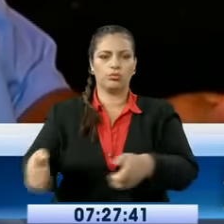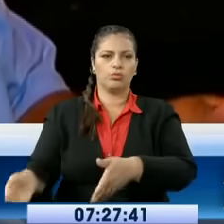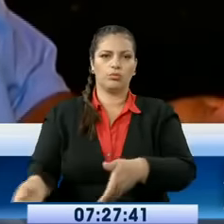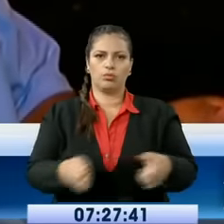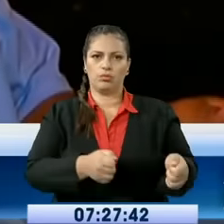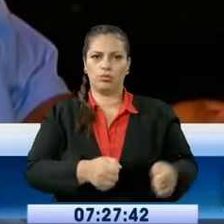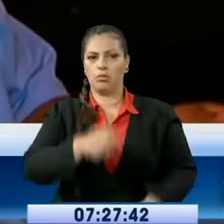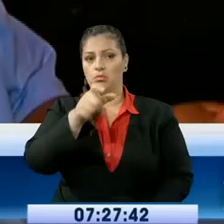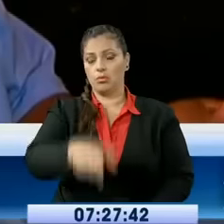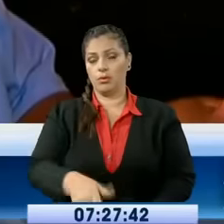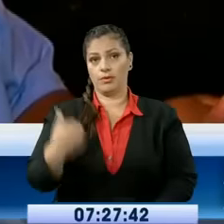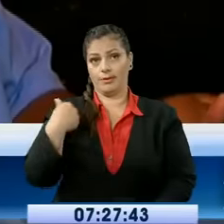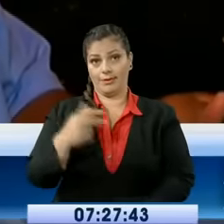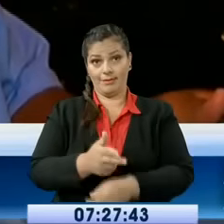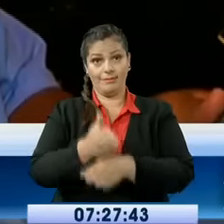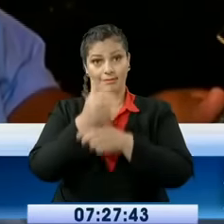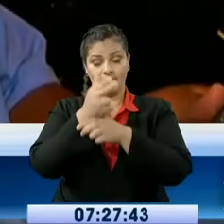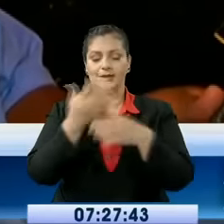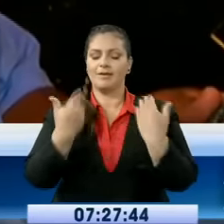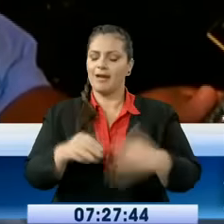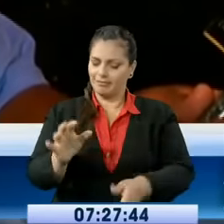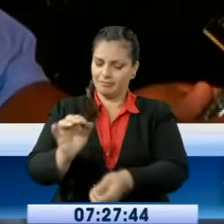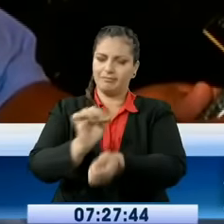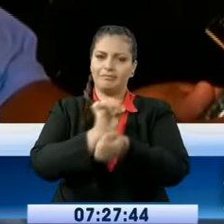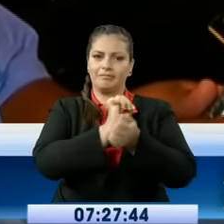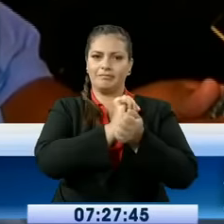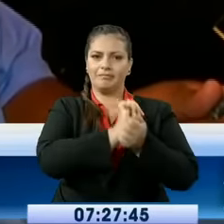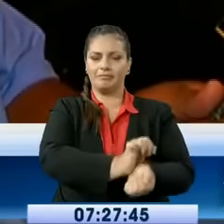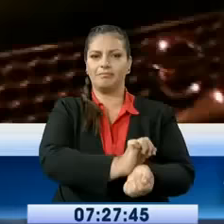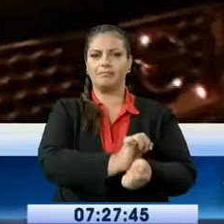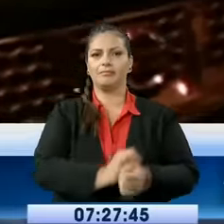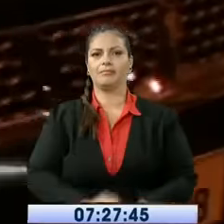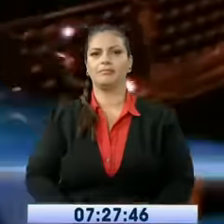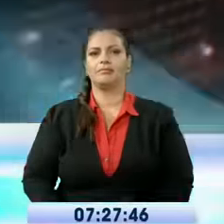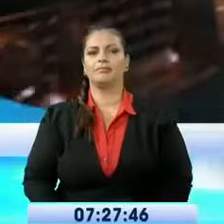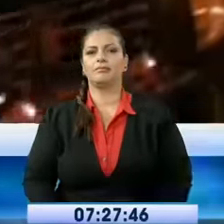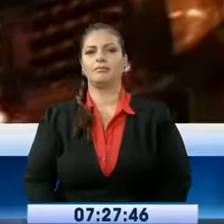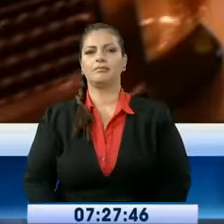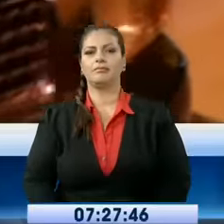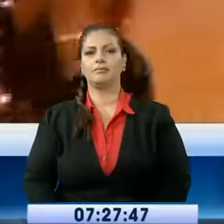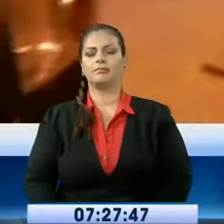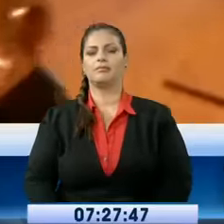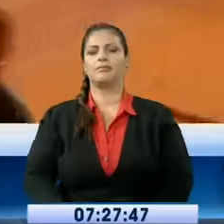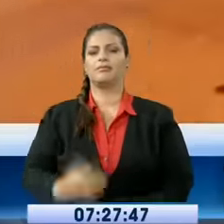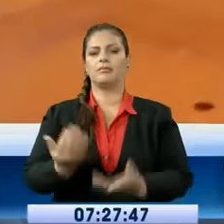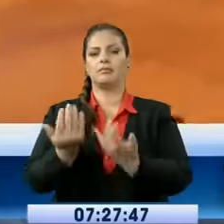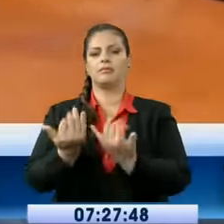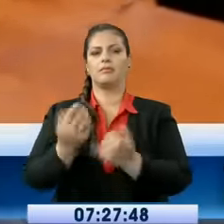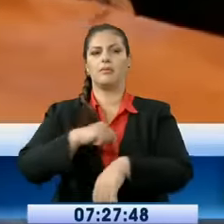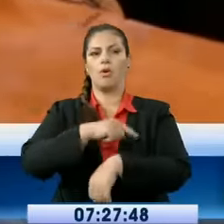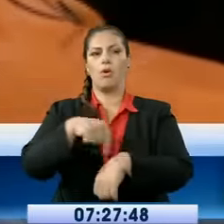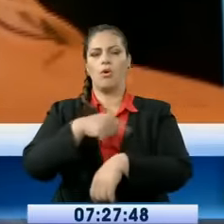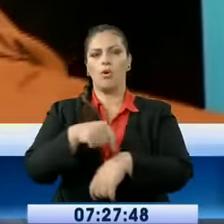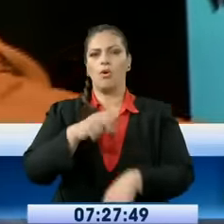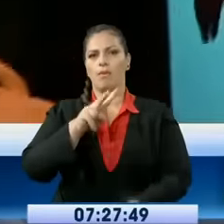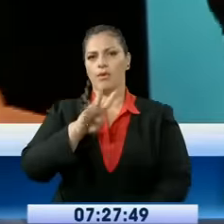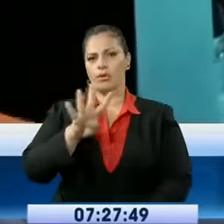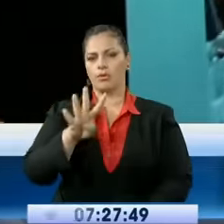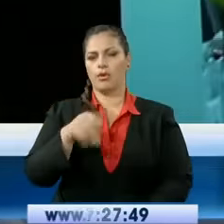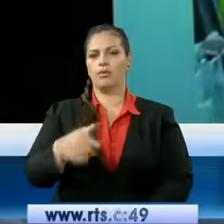fuego que también ha sido aprehendida. Ambos aprehendidos dentro de las 24 horas serán sometidos a la audiencia de calificación de flagrancias y